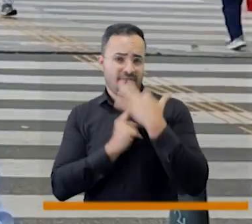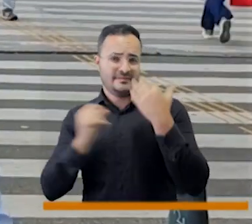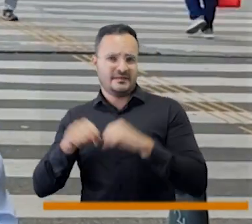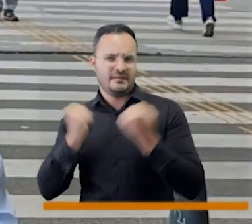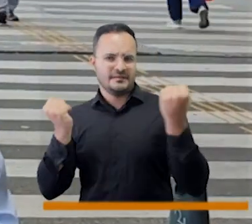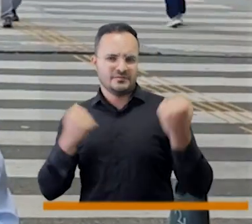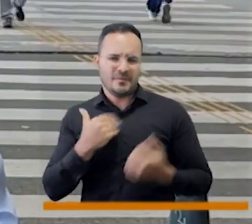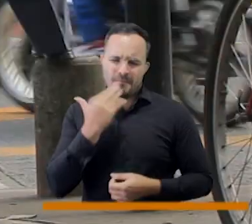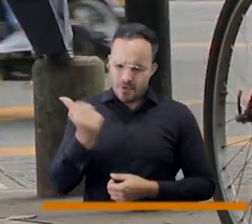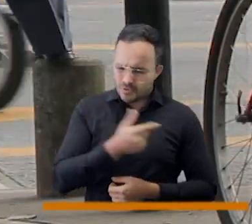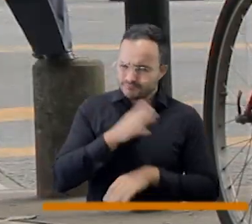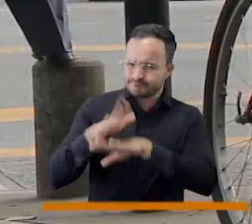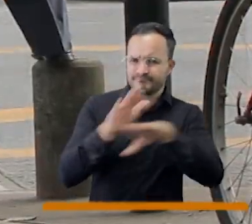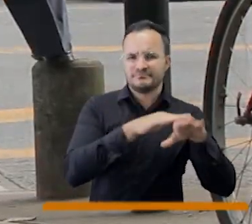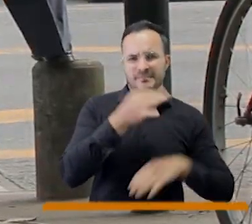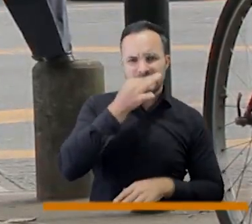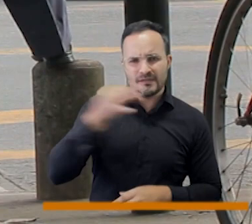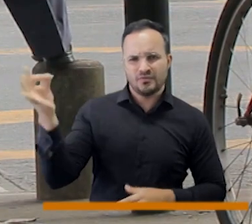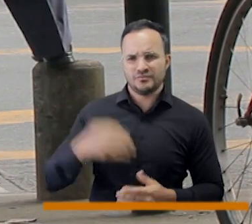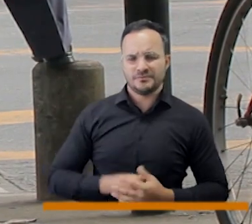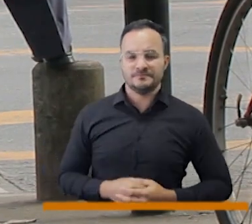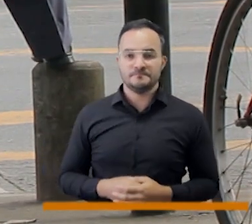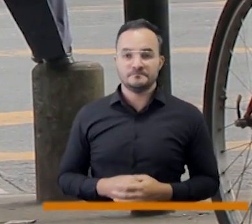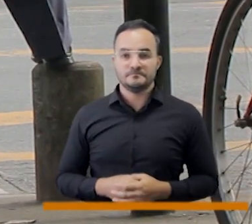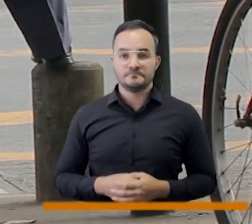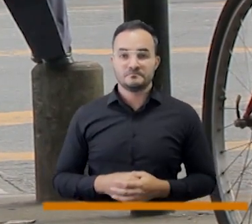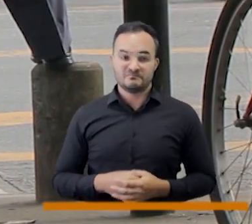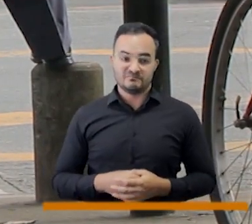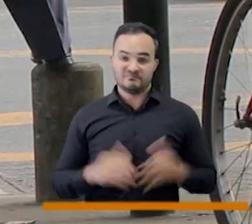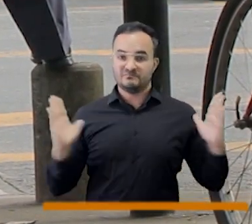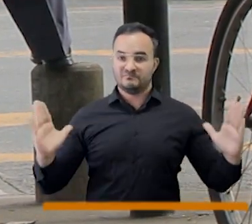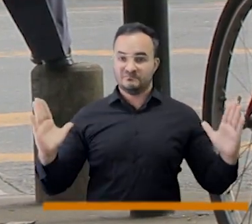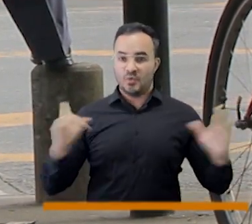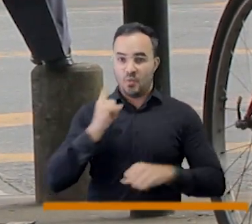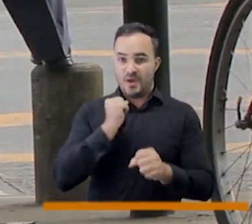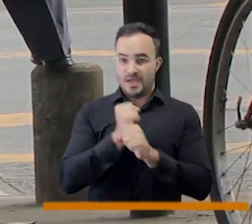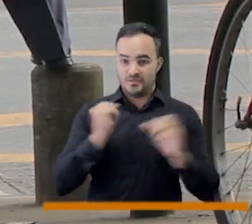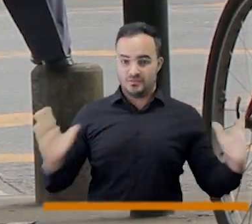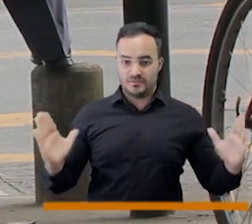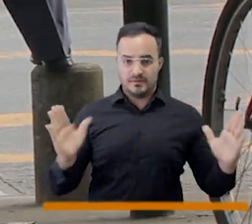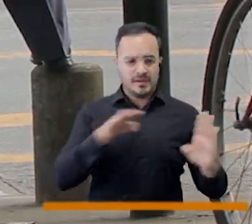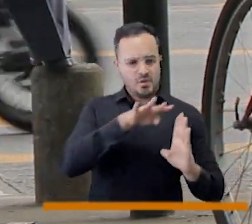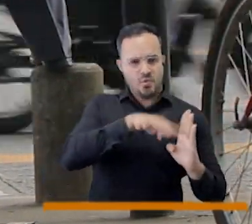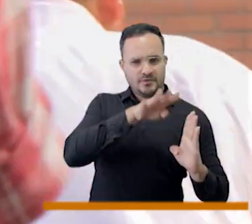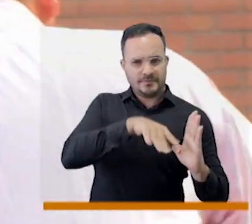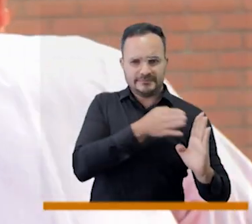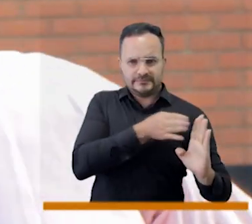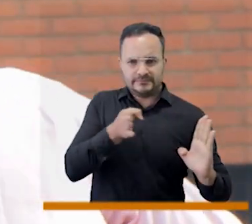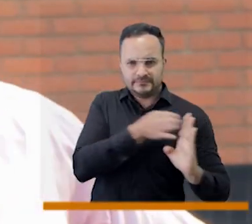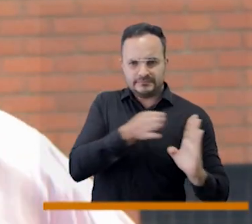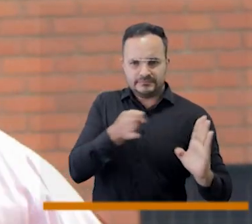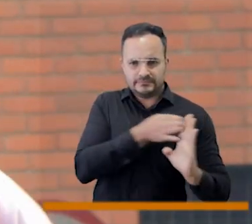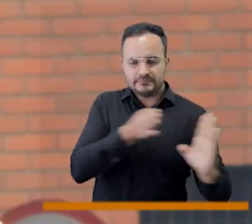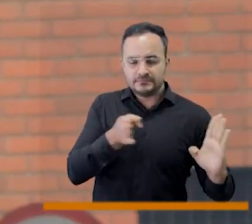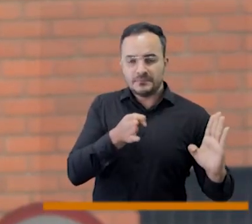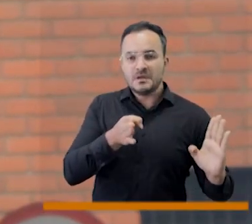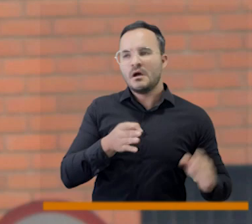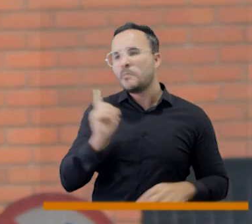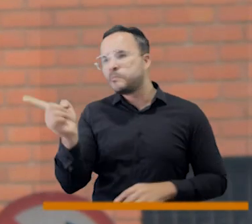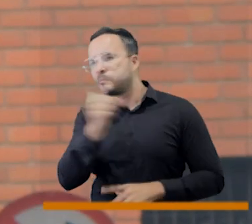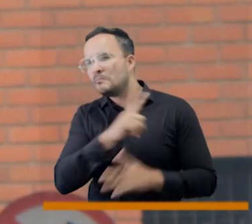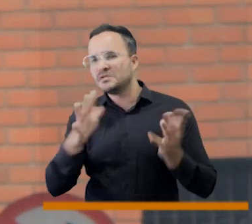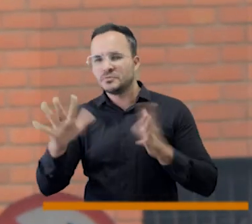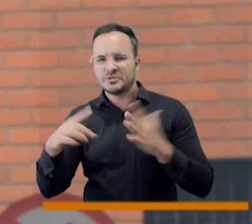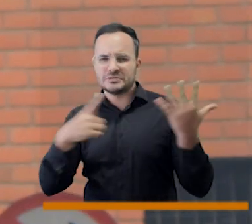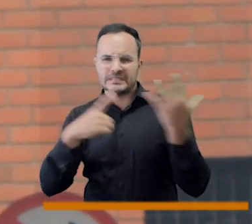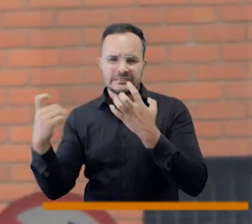esta infraestructura vial. En los primeros cuatro meses del año, de los 691 semáforos que